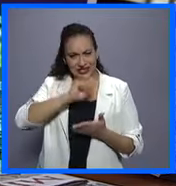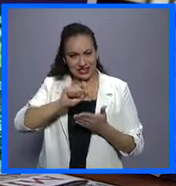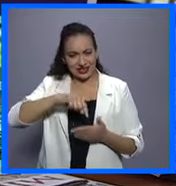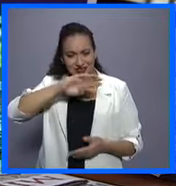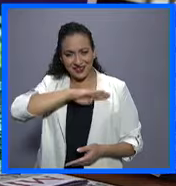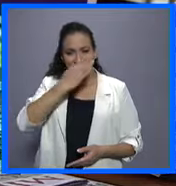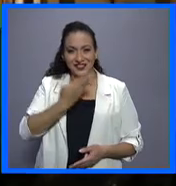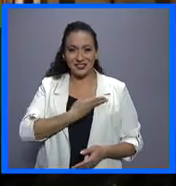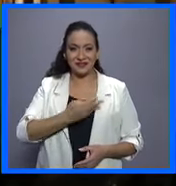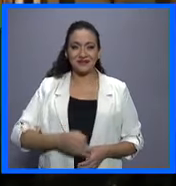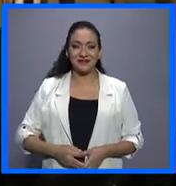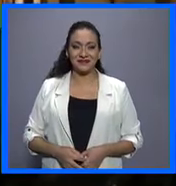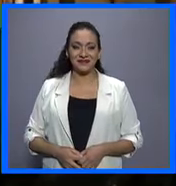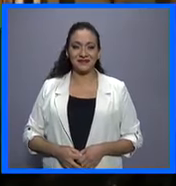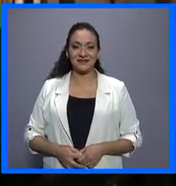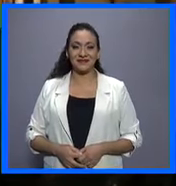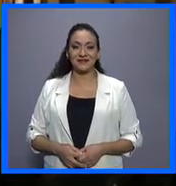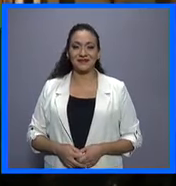español.